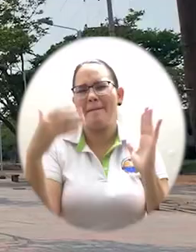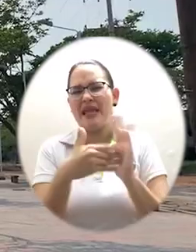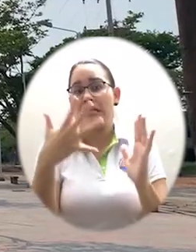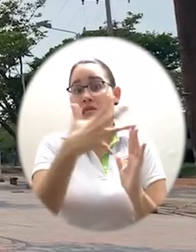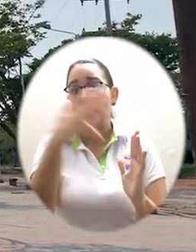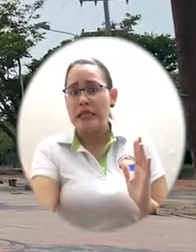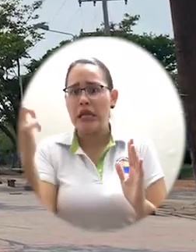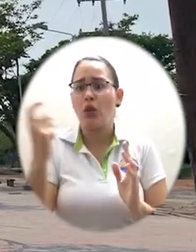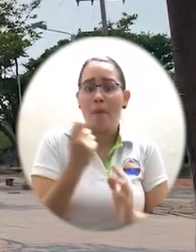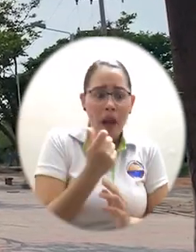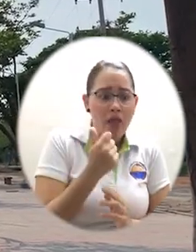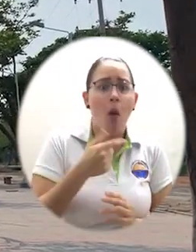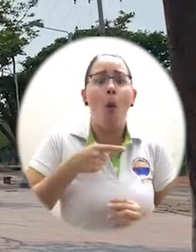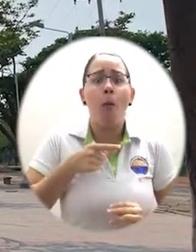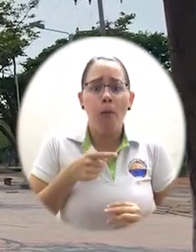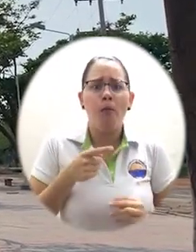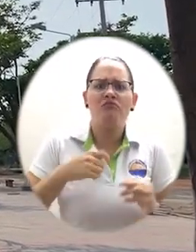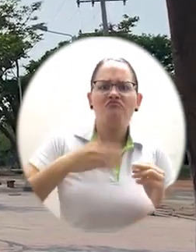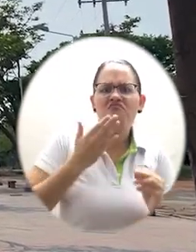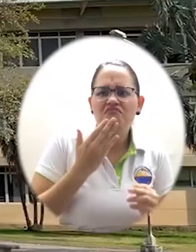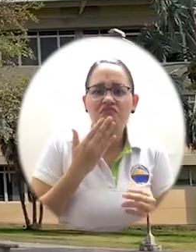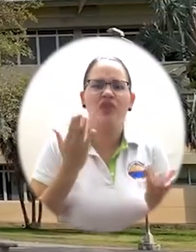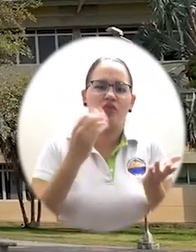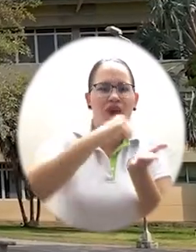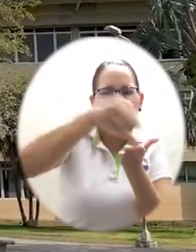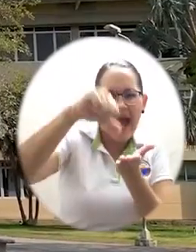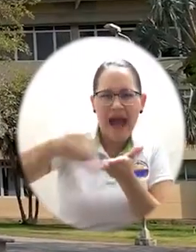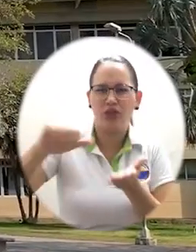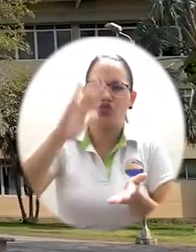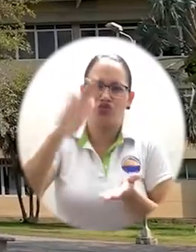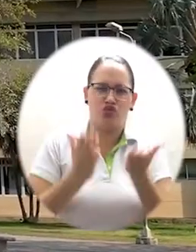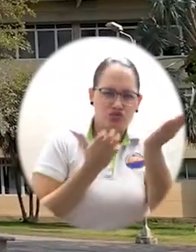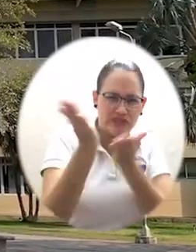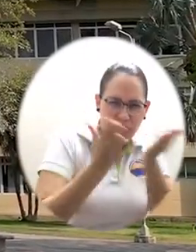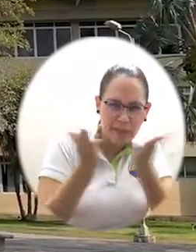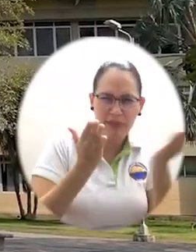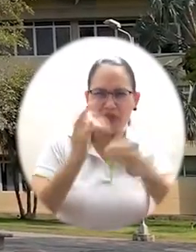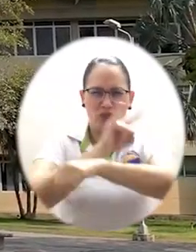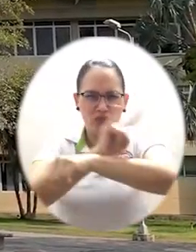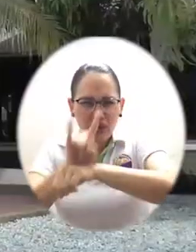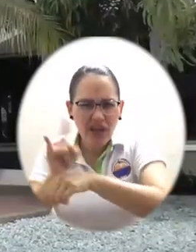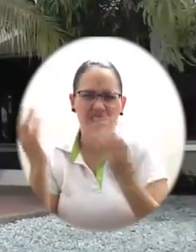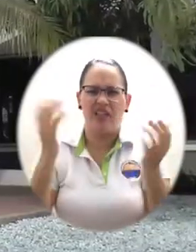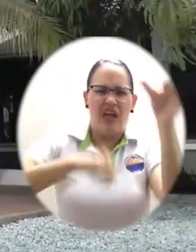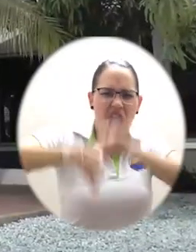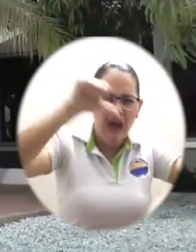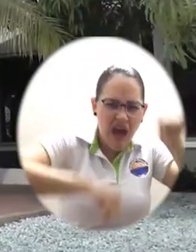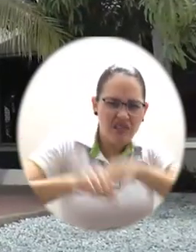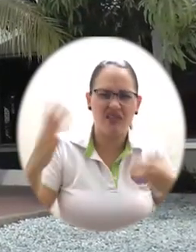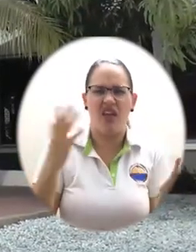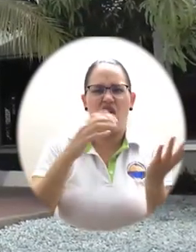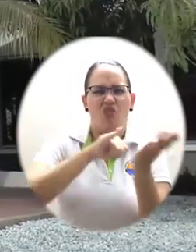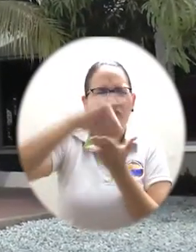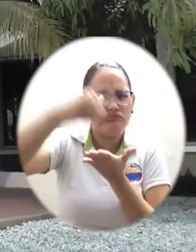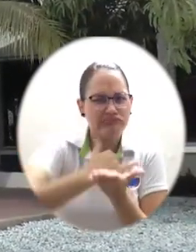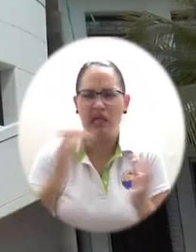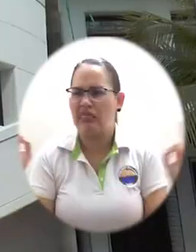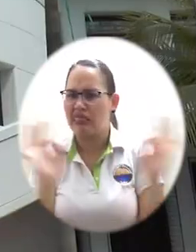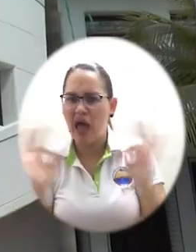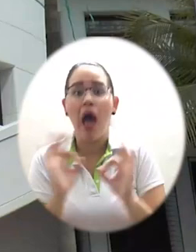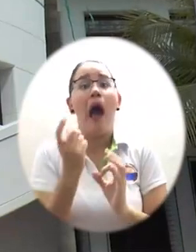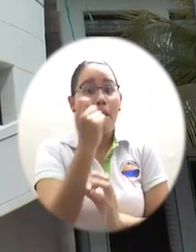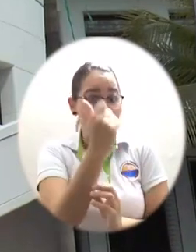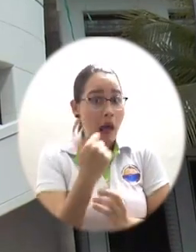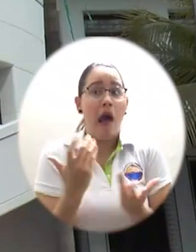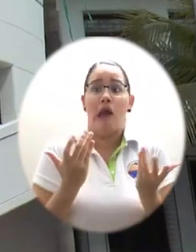destacan tiquetes aéreos, servicios de vigilancia y aseo, energía eléctrica, entre otros. Por su parte, la gobernación departamental aportaría 3